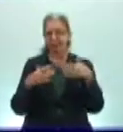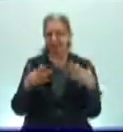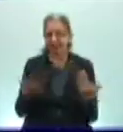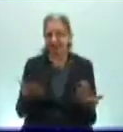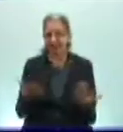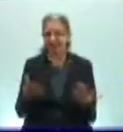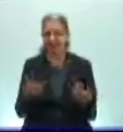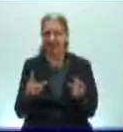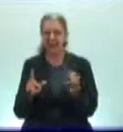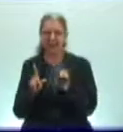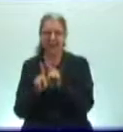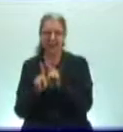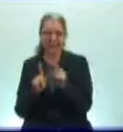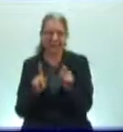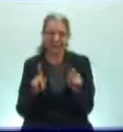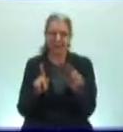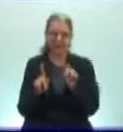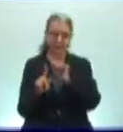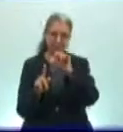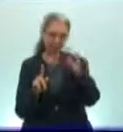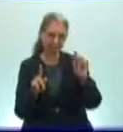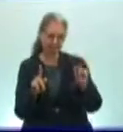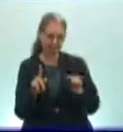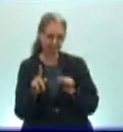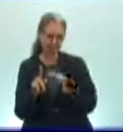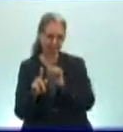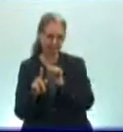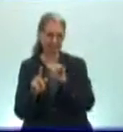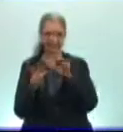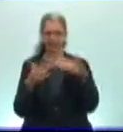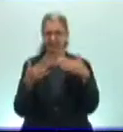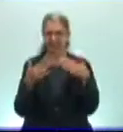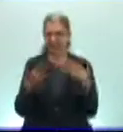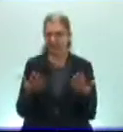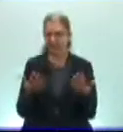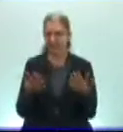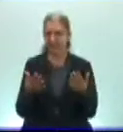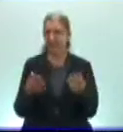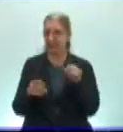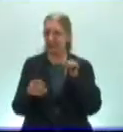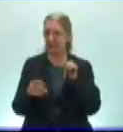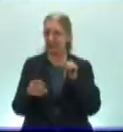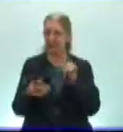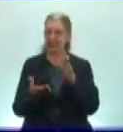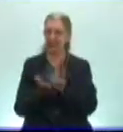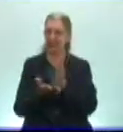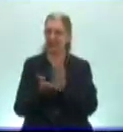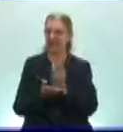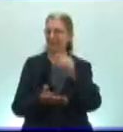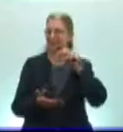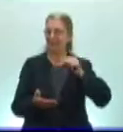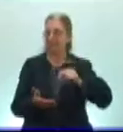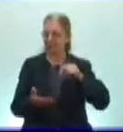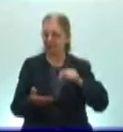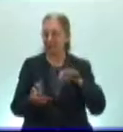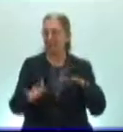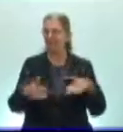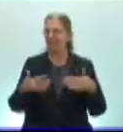borde y el diámetro de la circunferencia. Precisamente en la clase de hoy vamos a